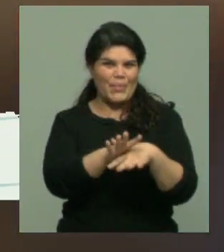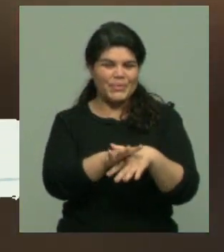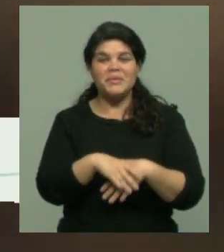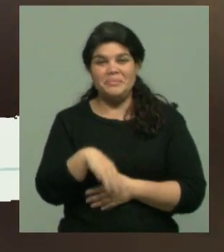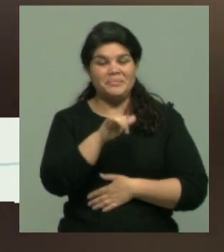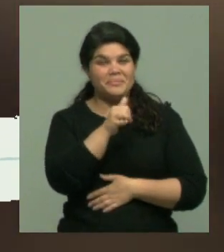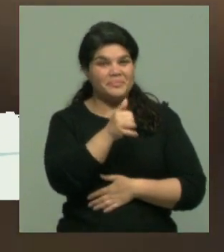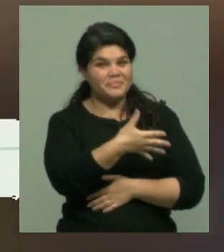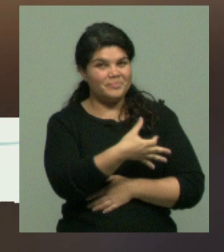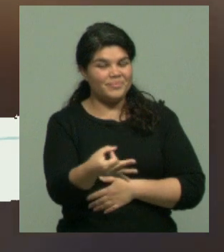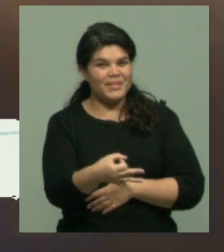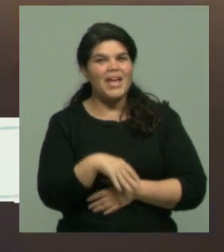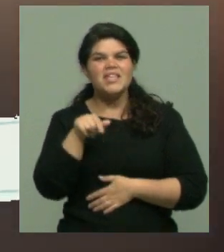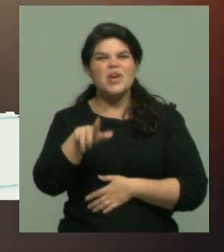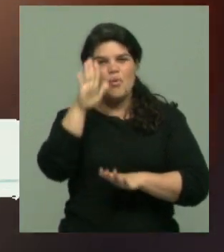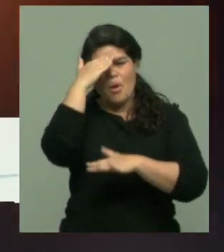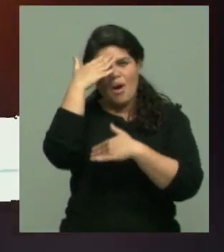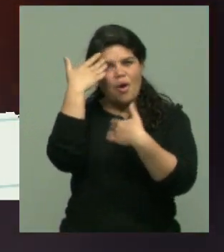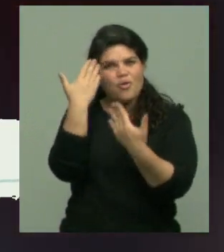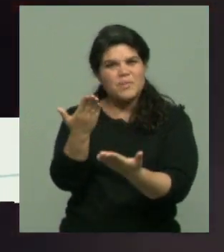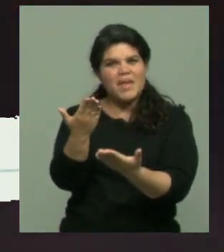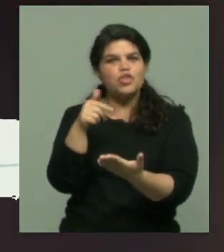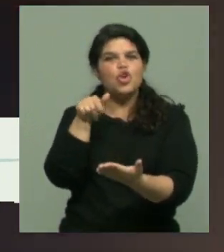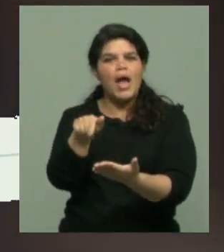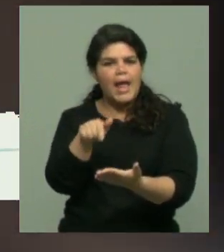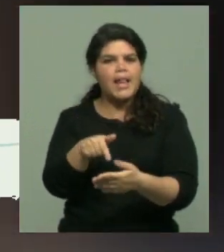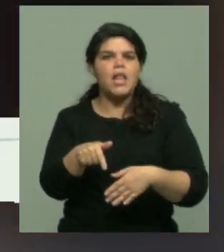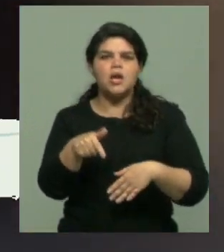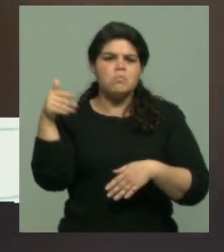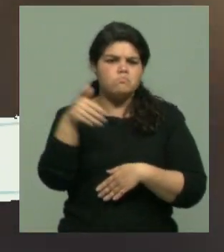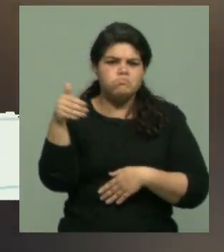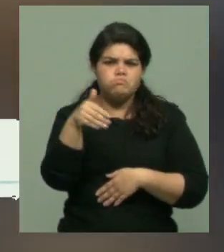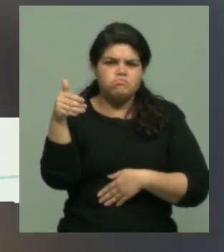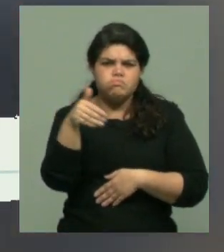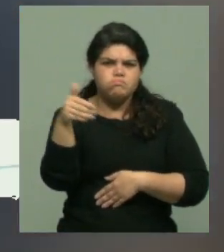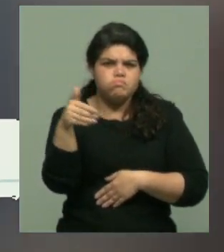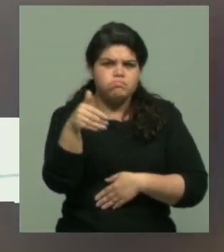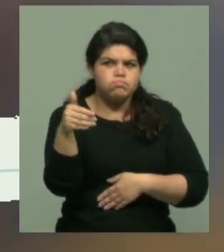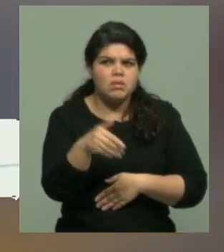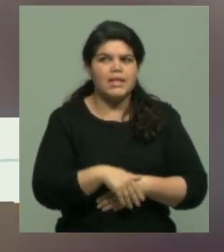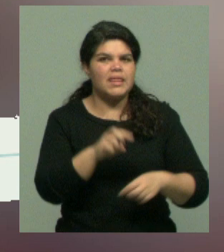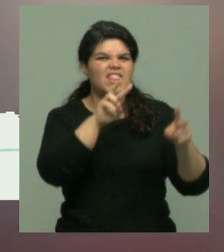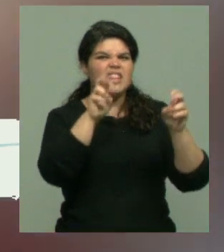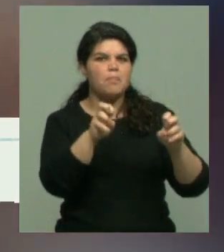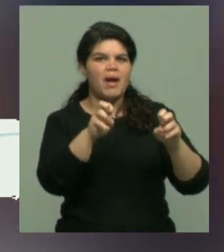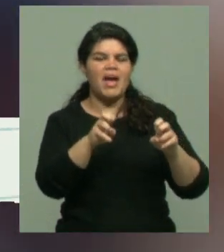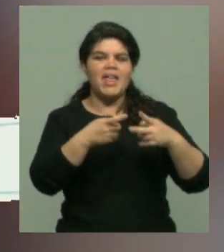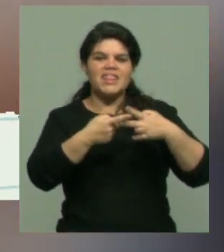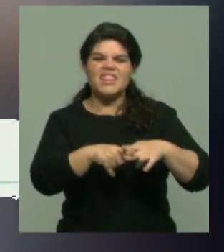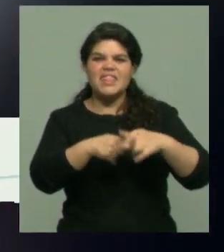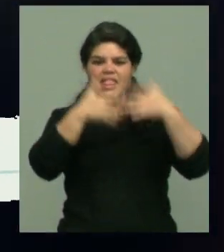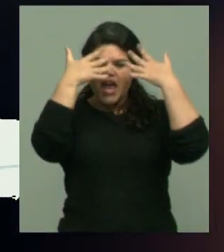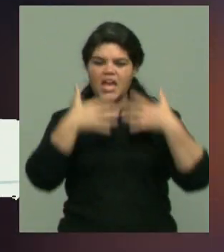ha sido como un reconocimiento, un premio a esa constancia. Quizá la cuestión técnica no fue tan importante, pero